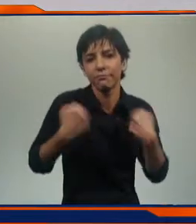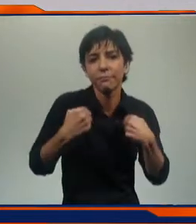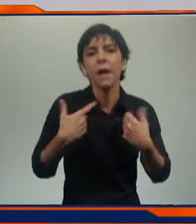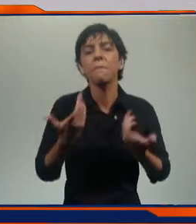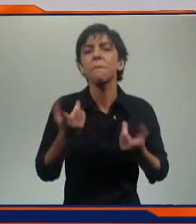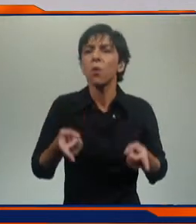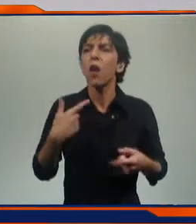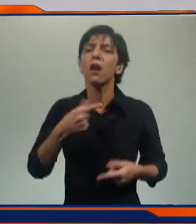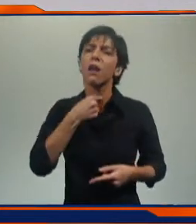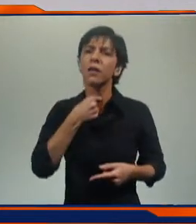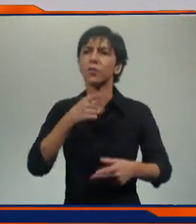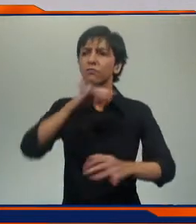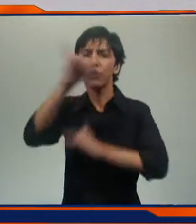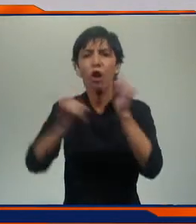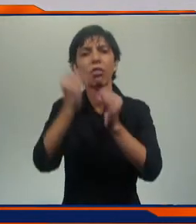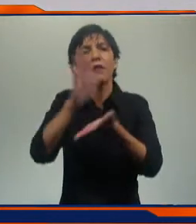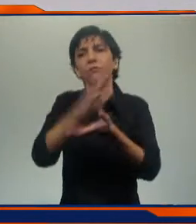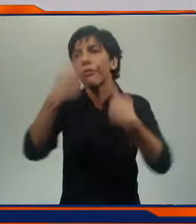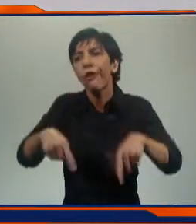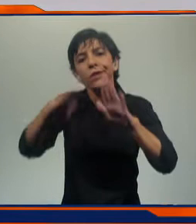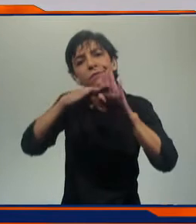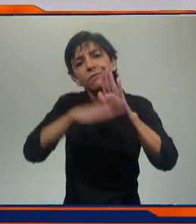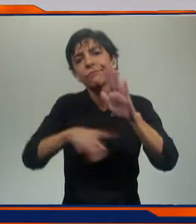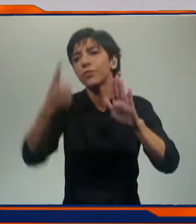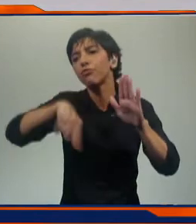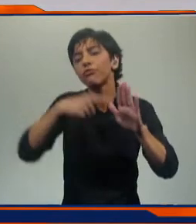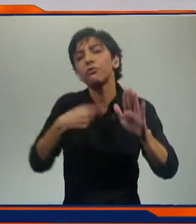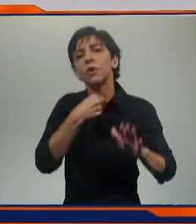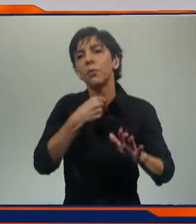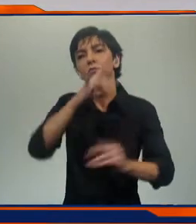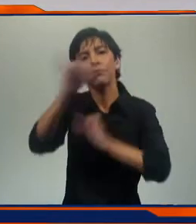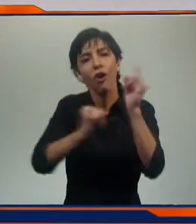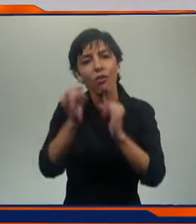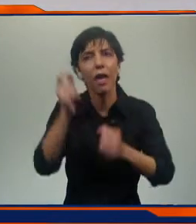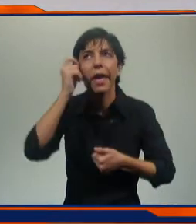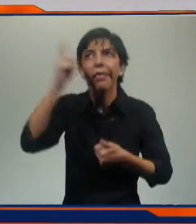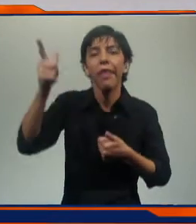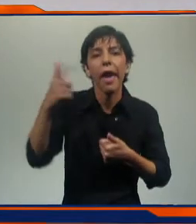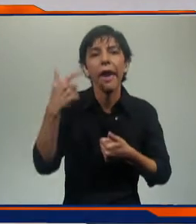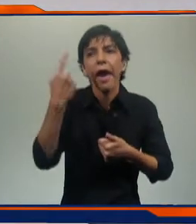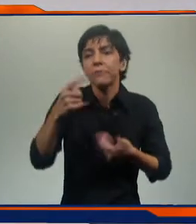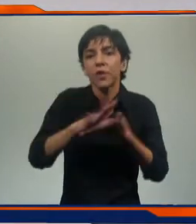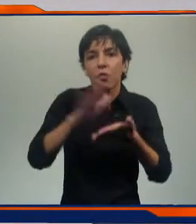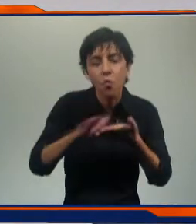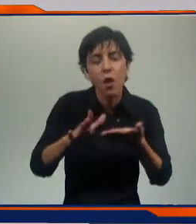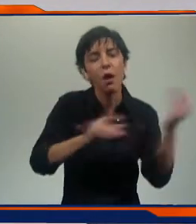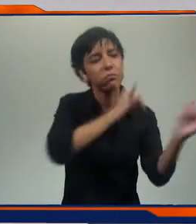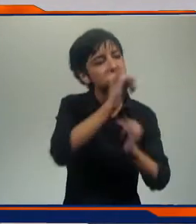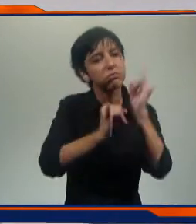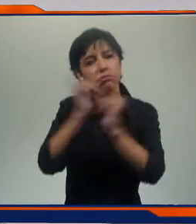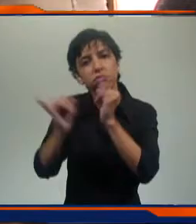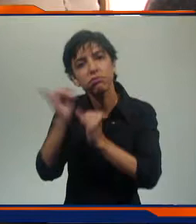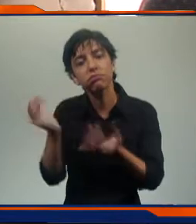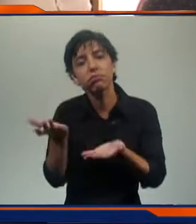que nosotros queremos impulsar aquellas que se habían hecho hasta el momento y las nuevas ideas que queremos aportar también en lo que significan los